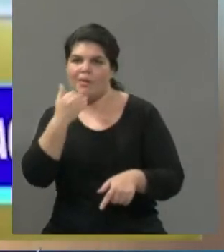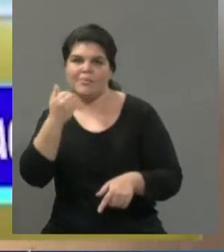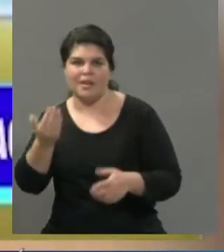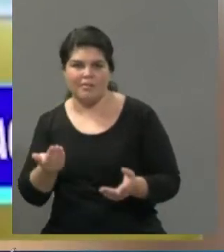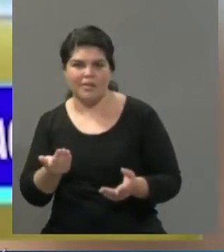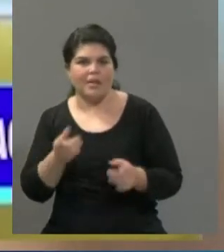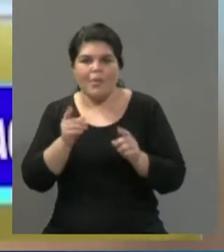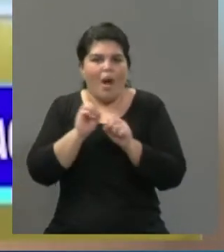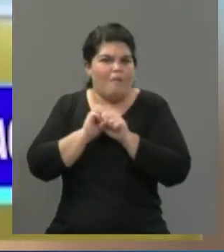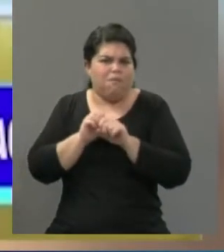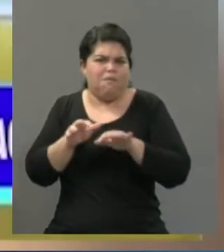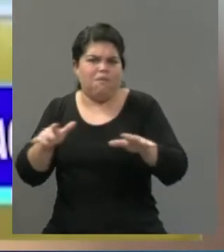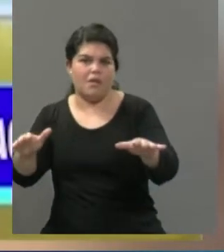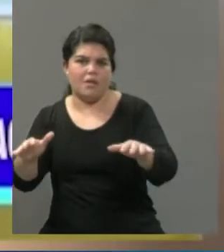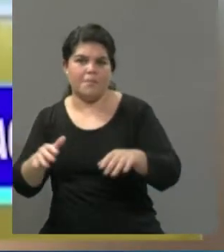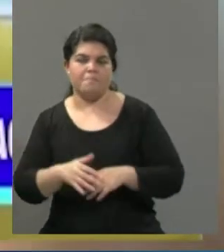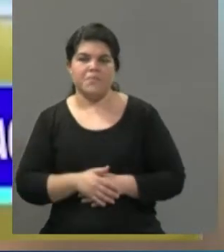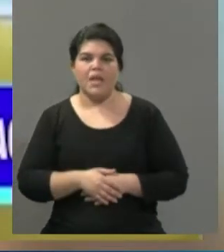de sanción judicial